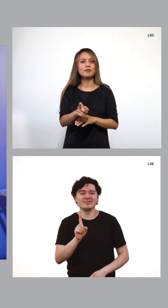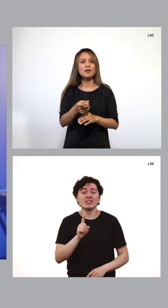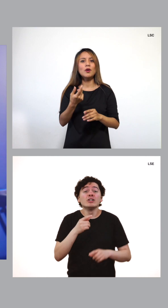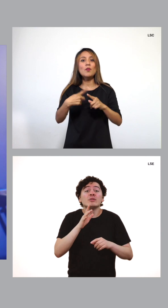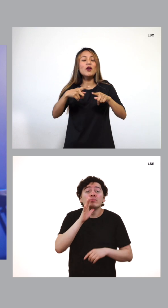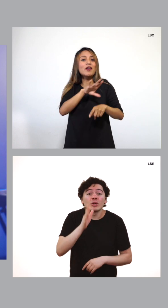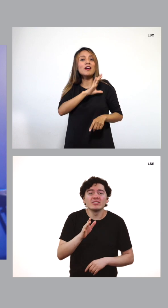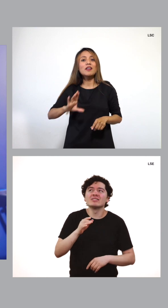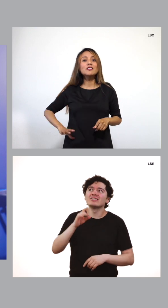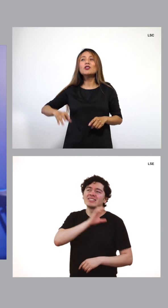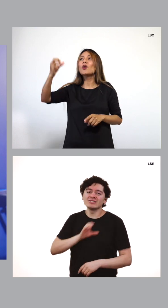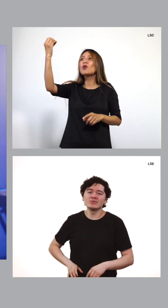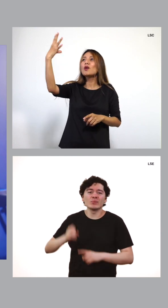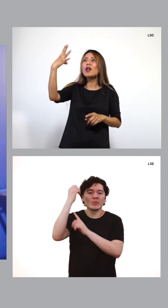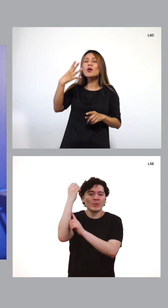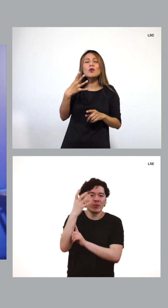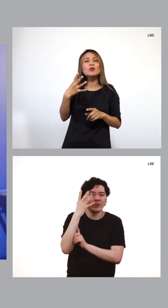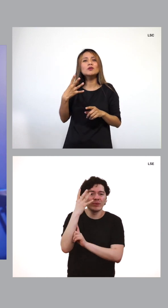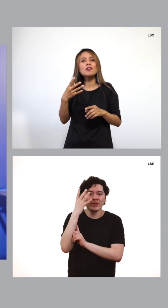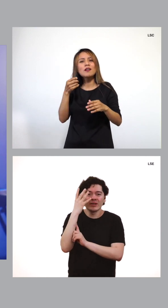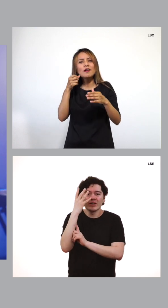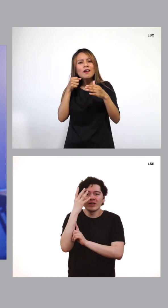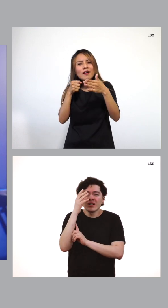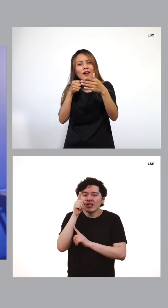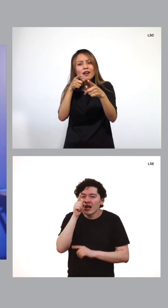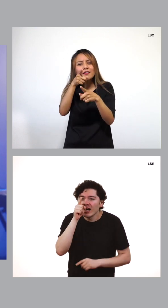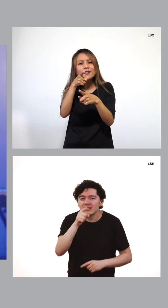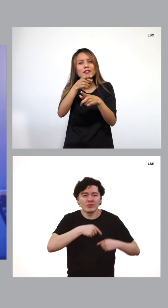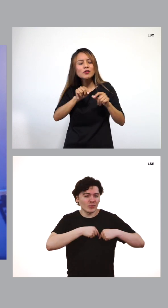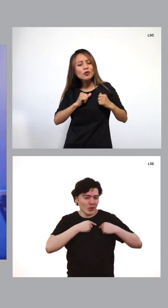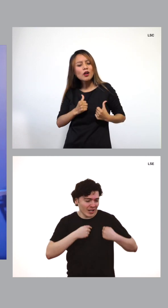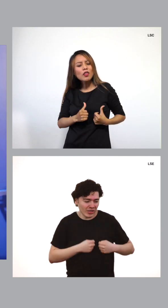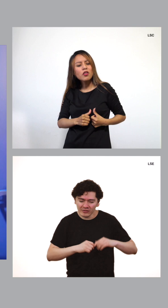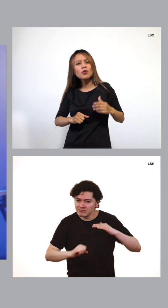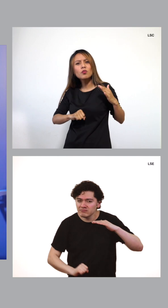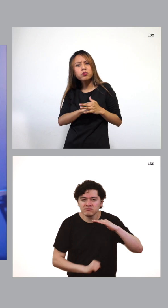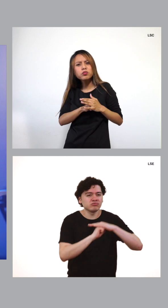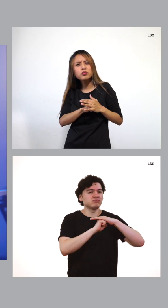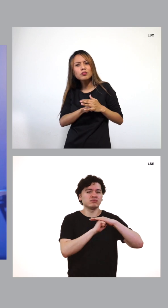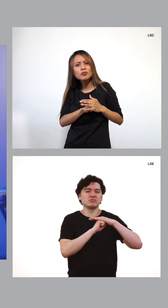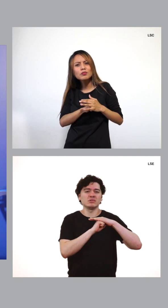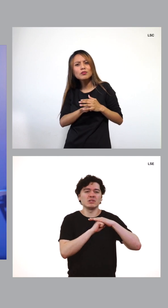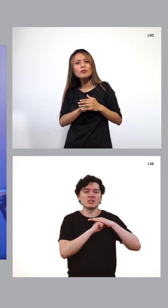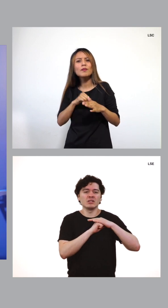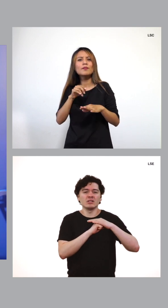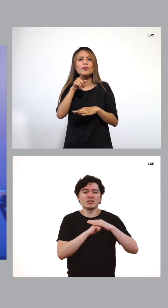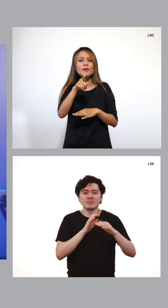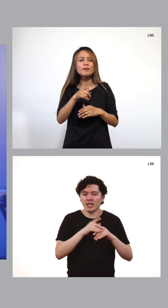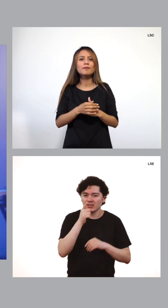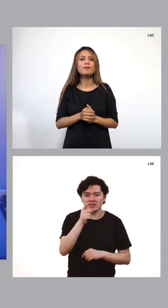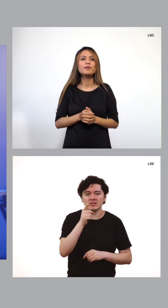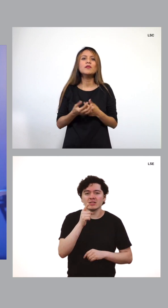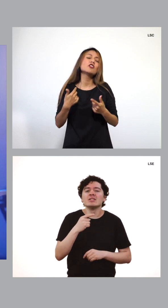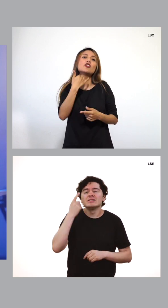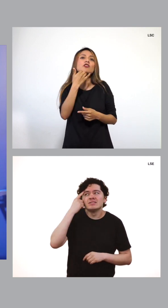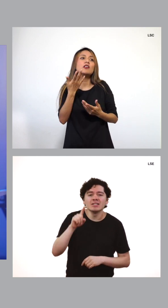toda su luz, está entrando ahora mismo en tu corazón. Y esta es mi fe, sabes que este vídeo, después de tantos vídeos que hemos hecho,